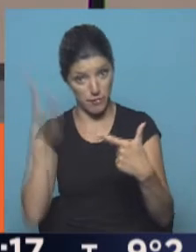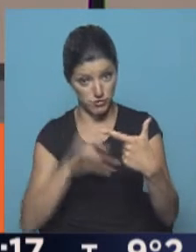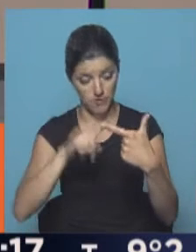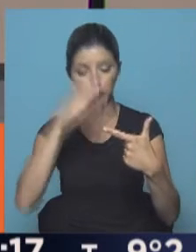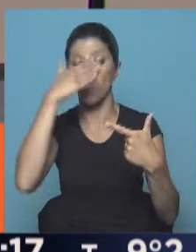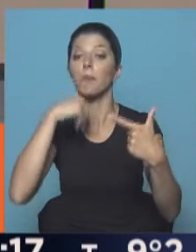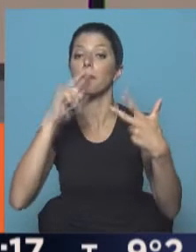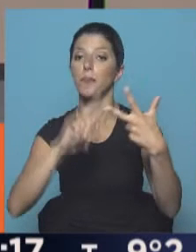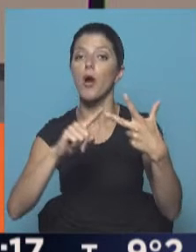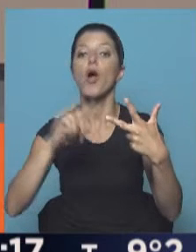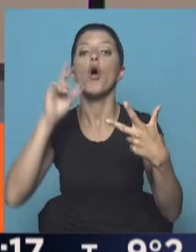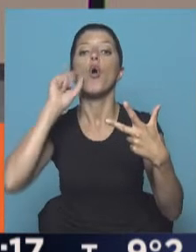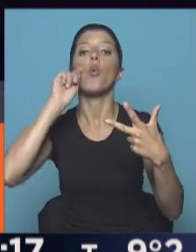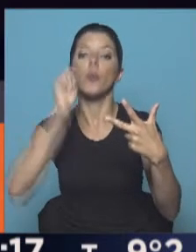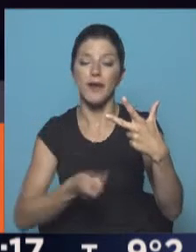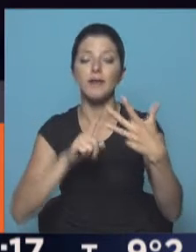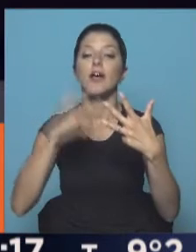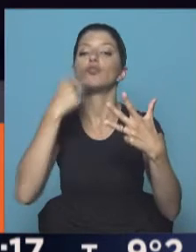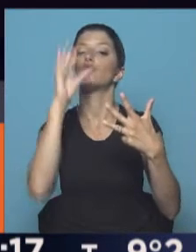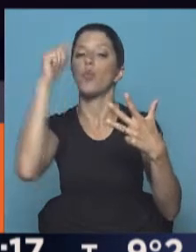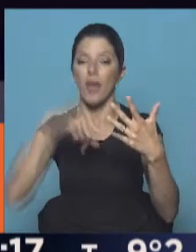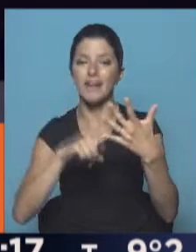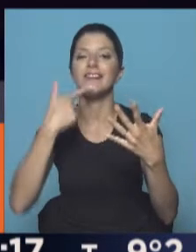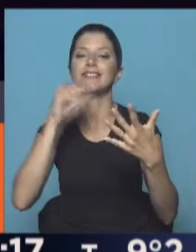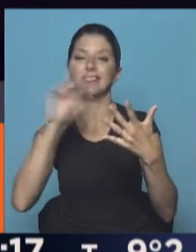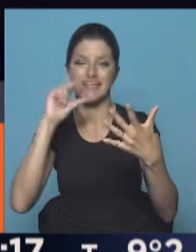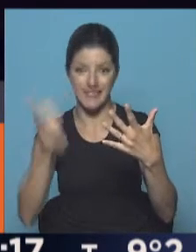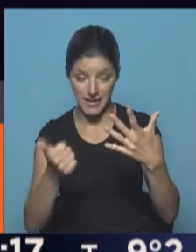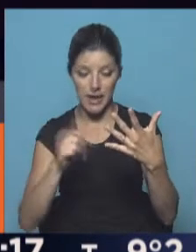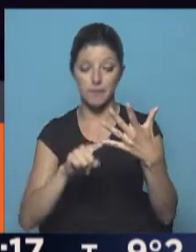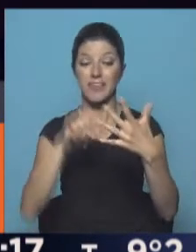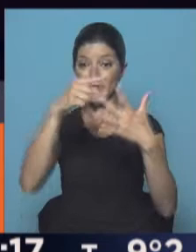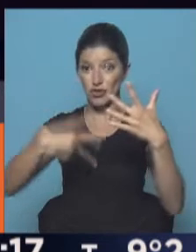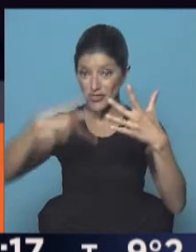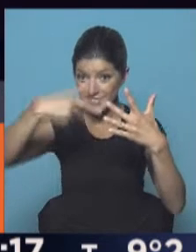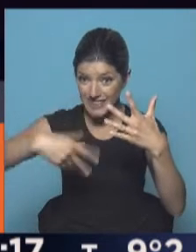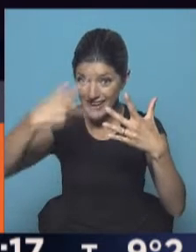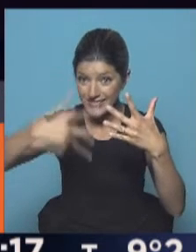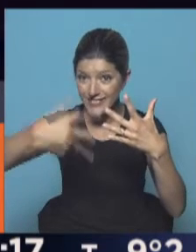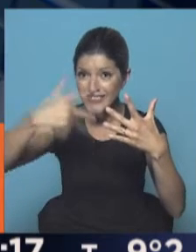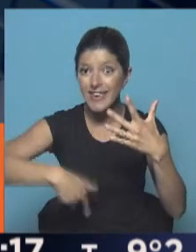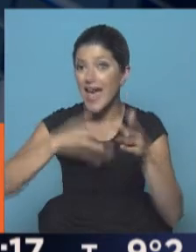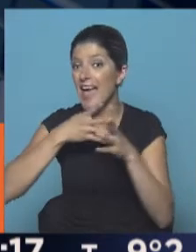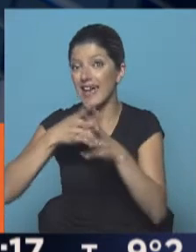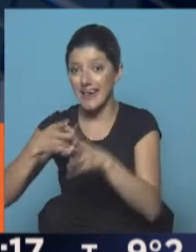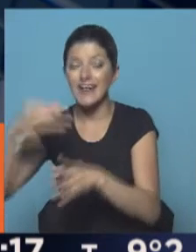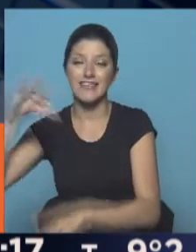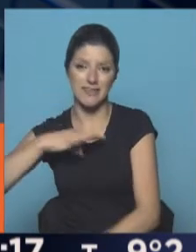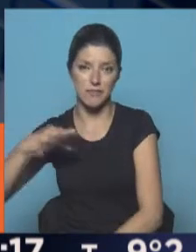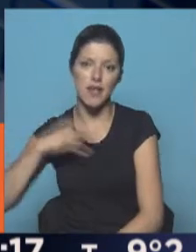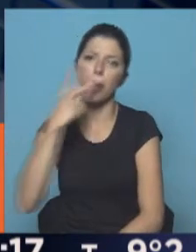están Ucrania, Sudán y Siria, que son 3 países que están en guerra civil, que son inflaciones del 20,